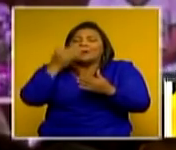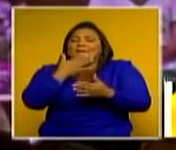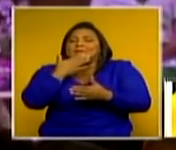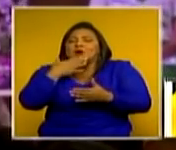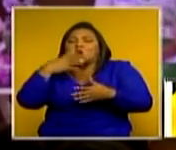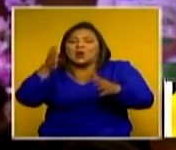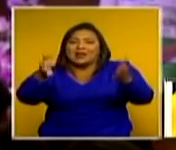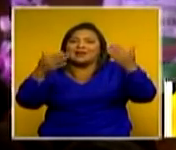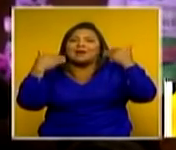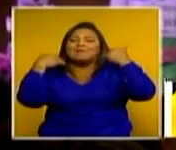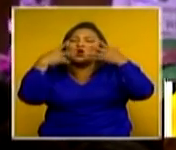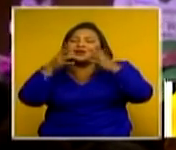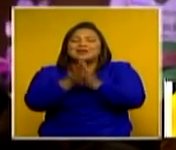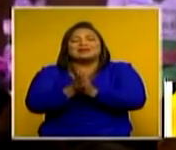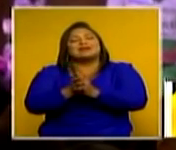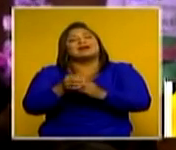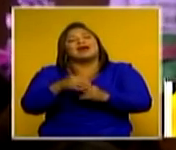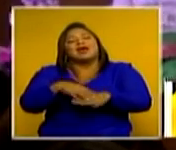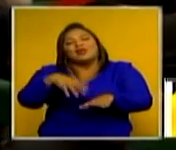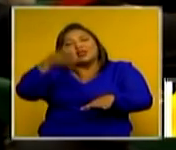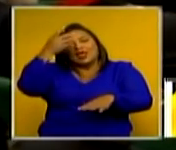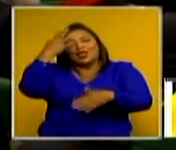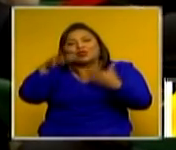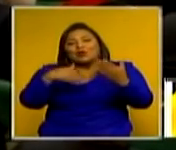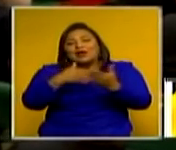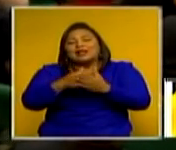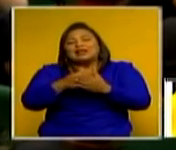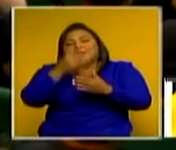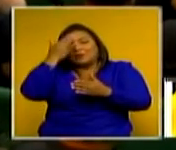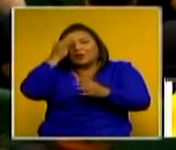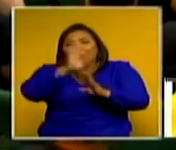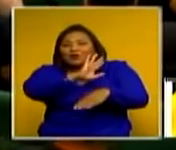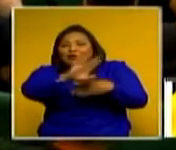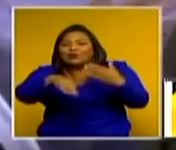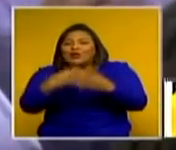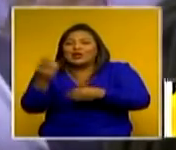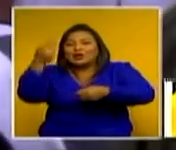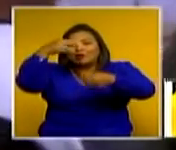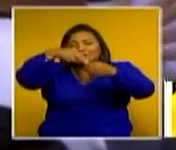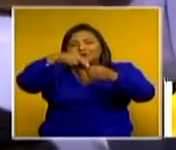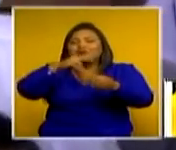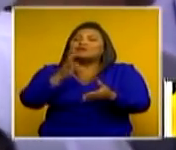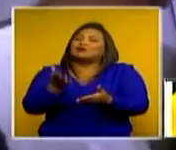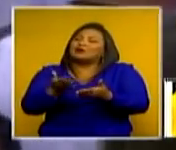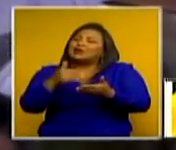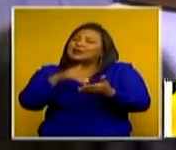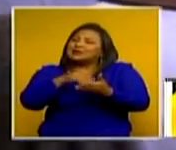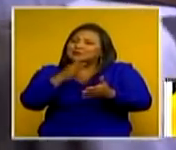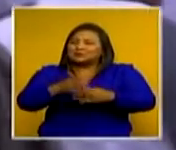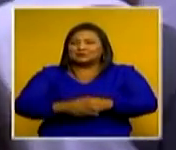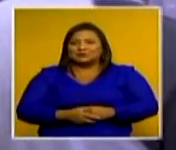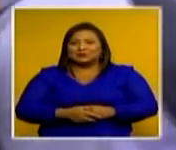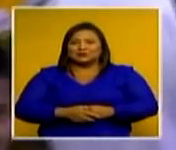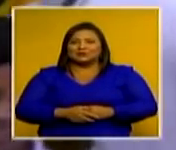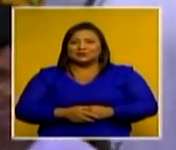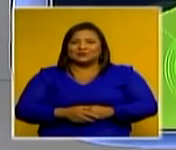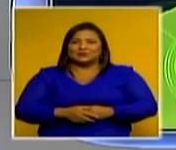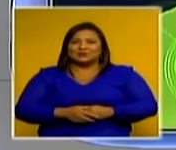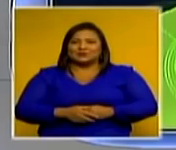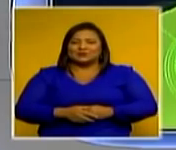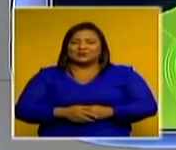educativas en el marco del acuerdo nacional por la calidad e inclusión educativa cristian aris no te hicieron